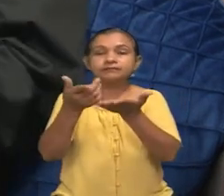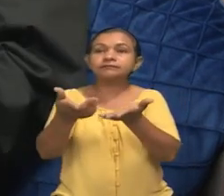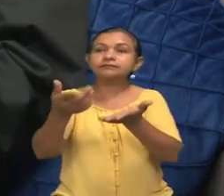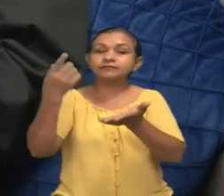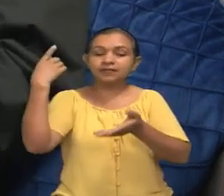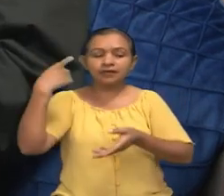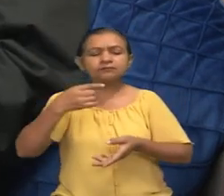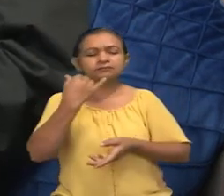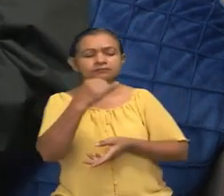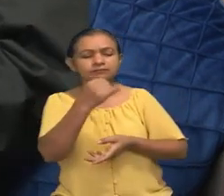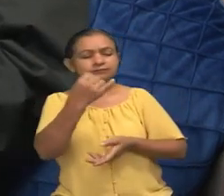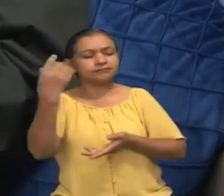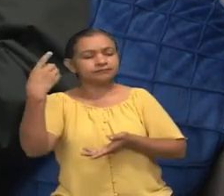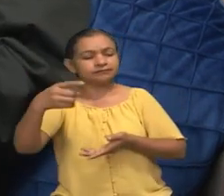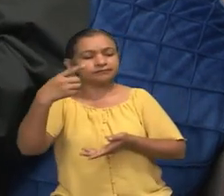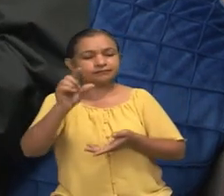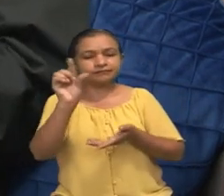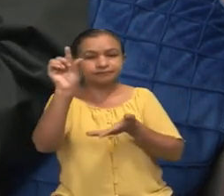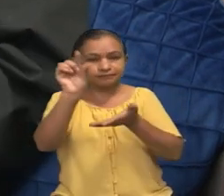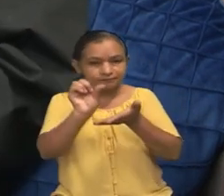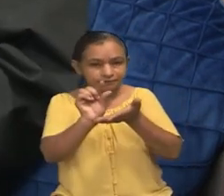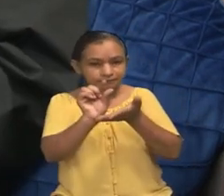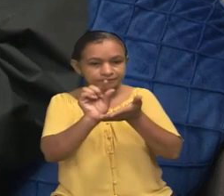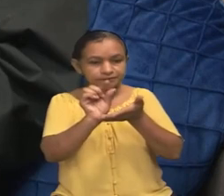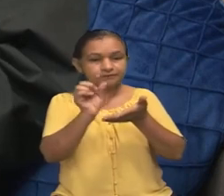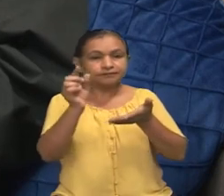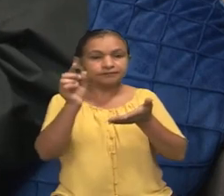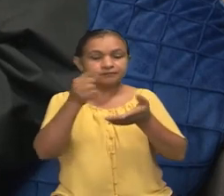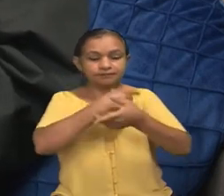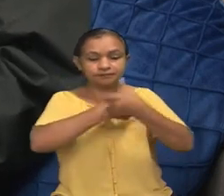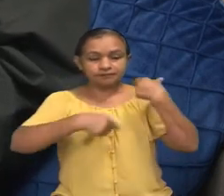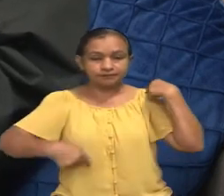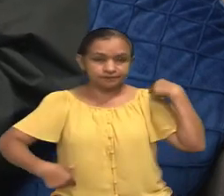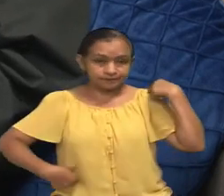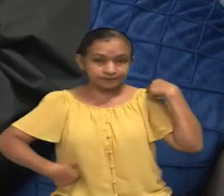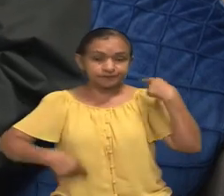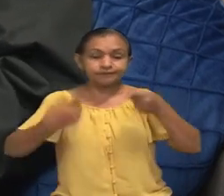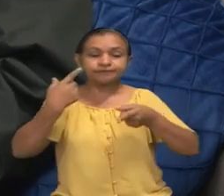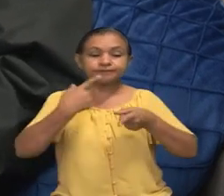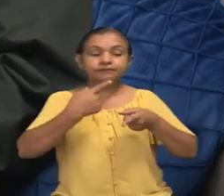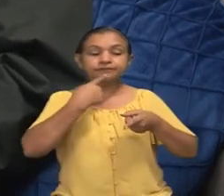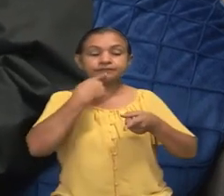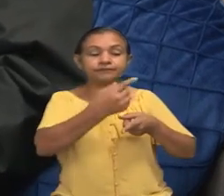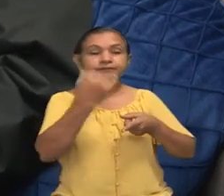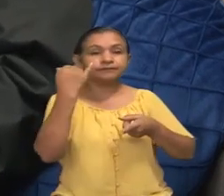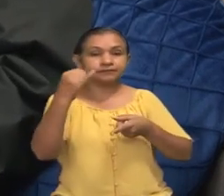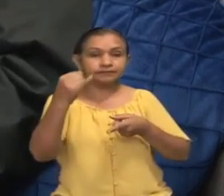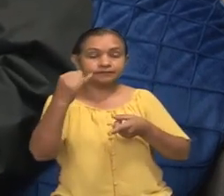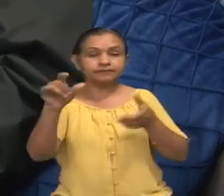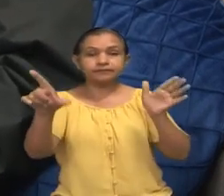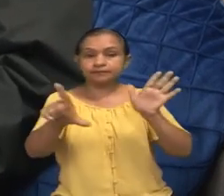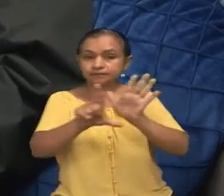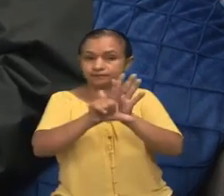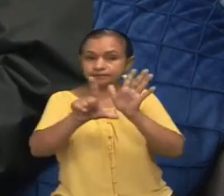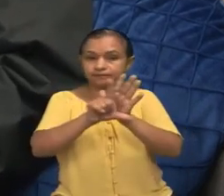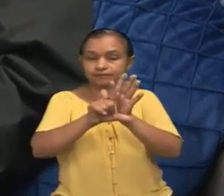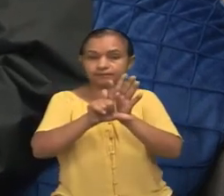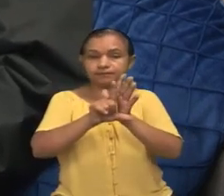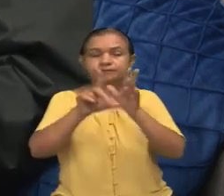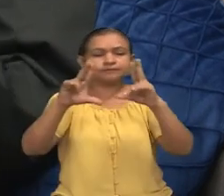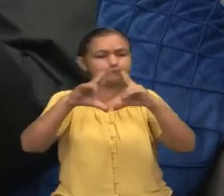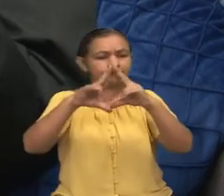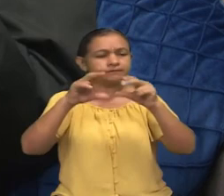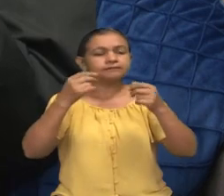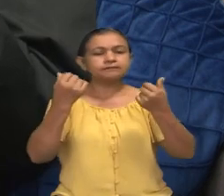restituyó esa pensión a través de un decreto presidencial y posteriormente a través de una ley de la República.